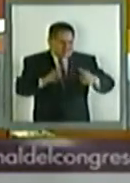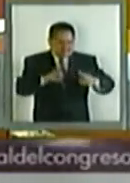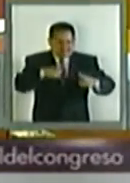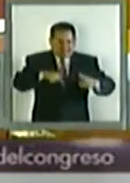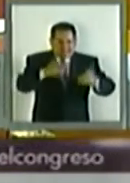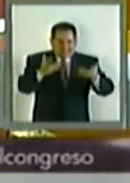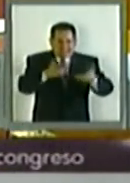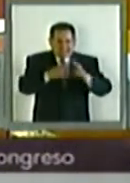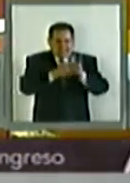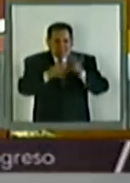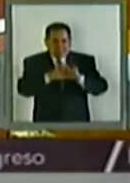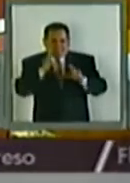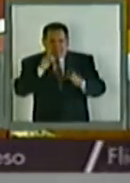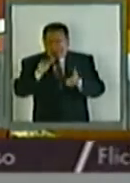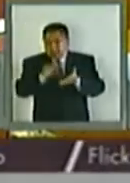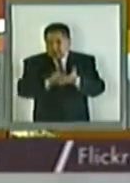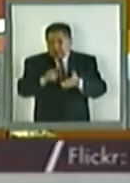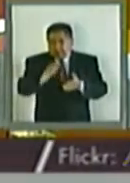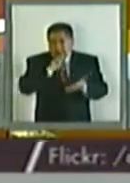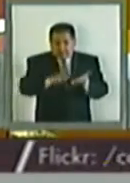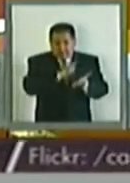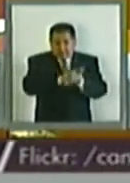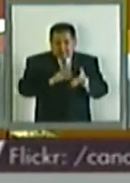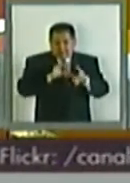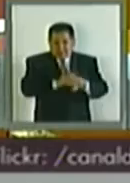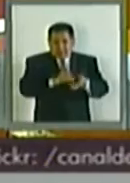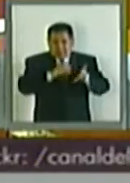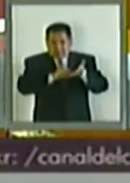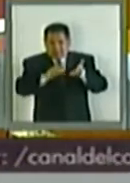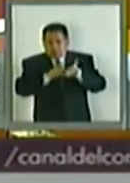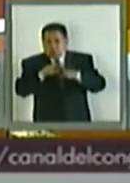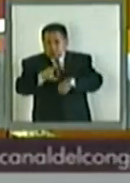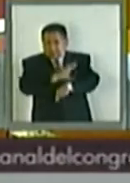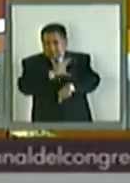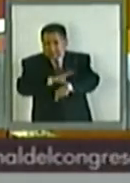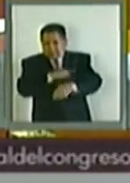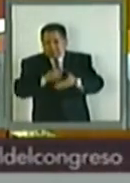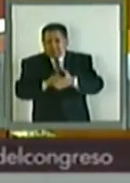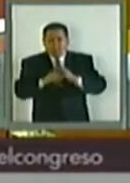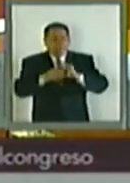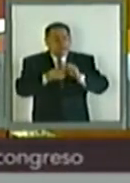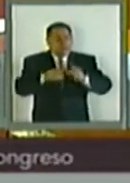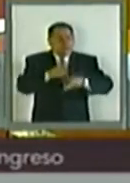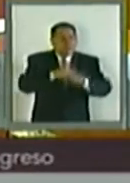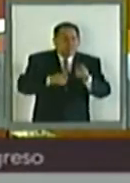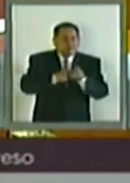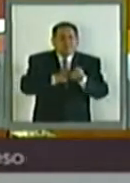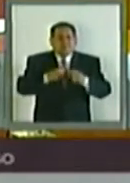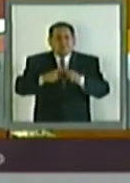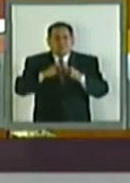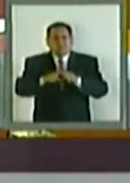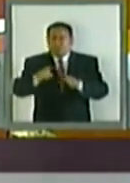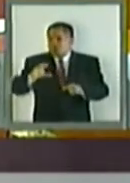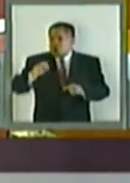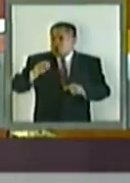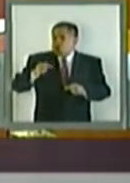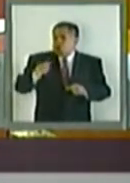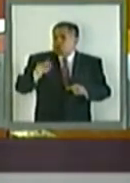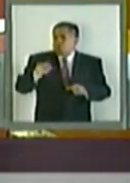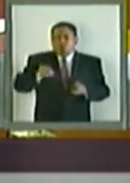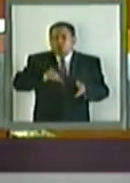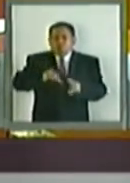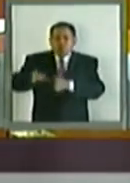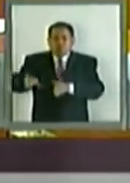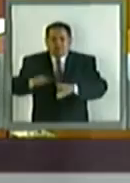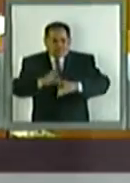tratando, está esto también dentro de la reforma energética en la parte eléctrica, de sustituir los combustóleos y empezar a